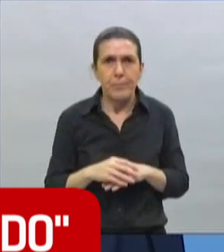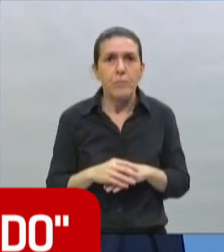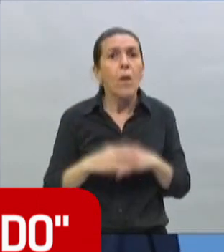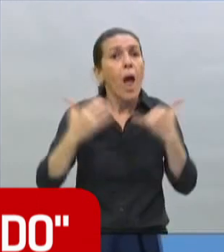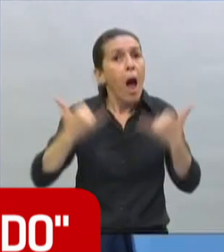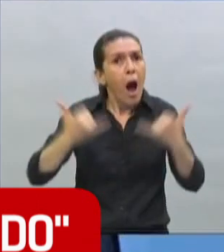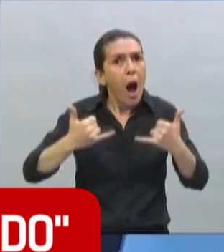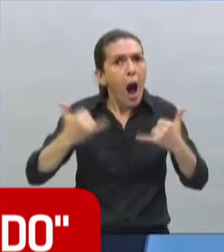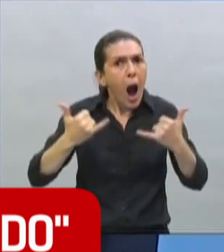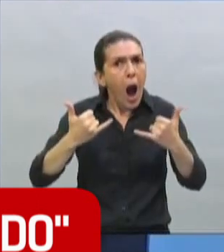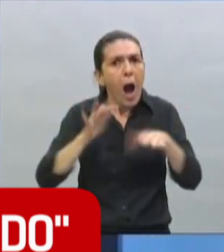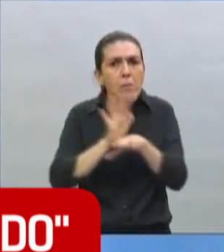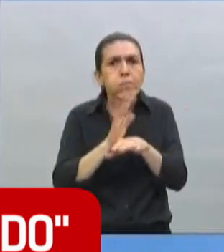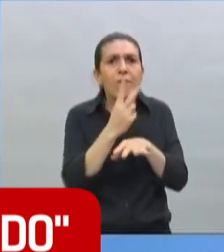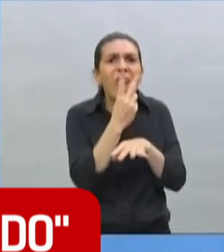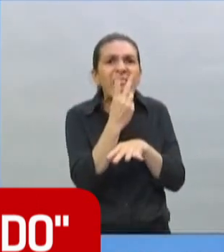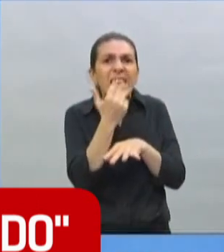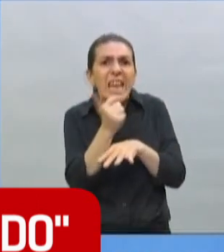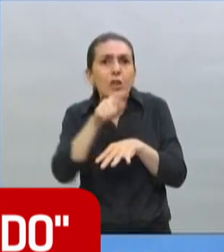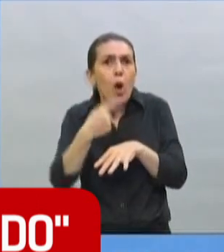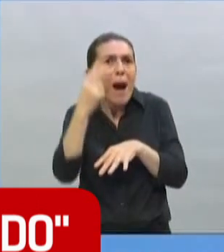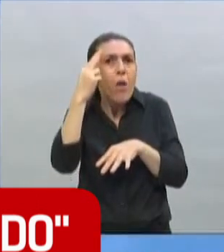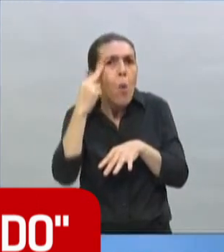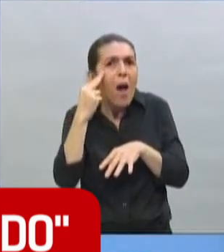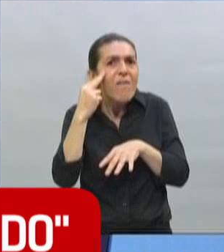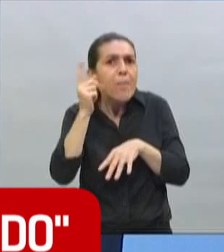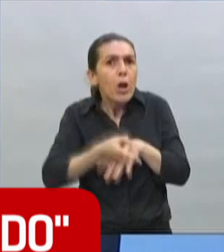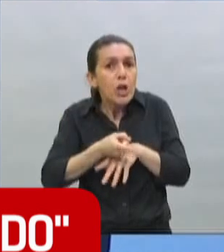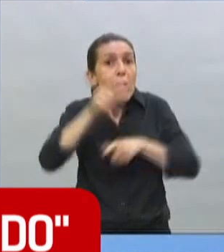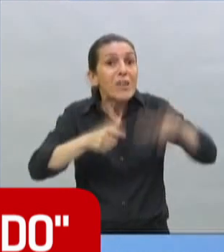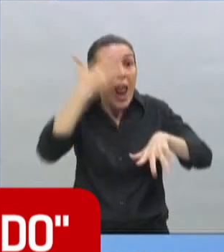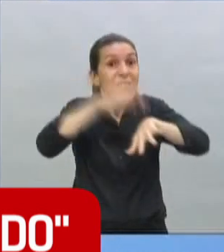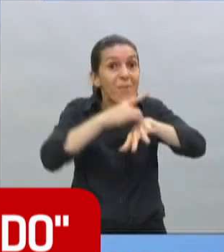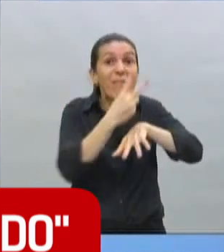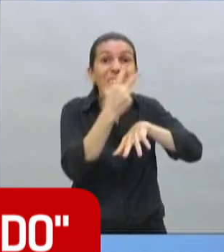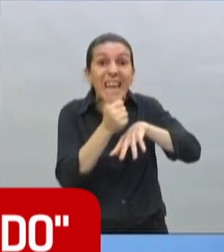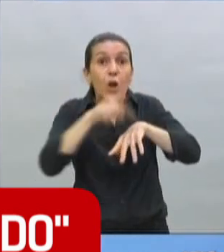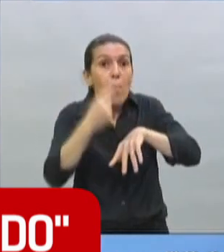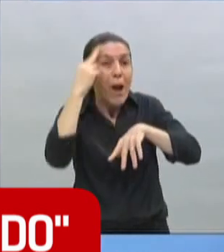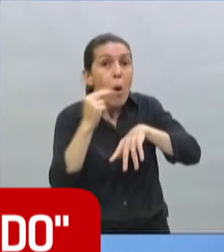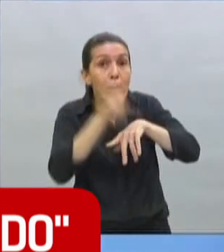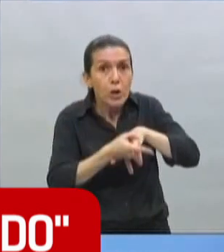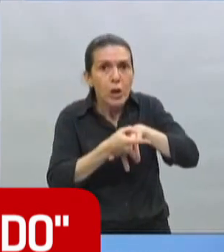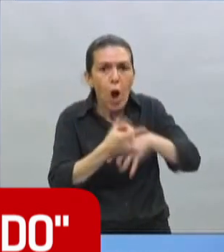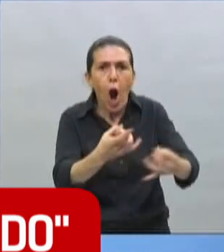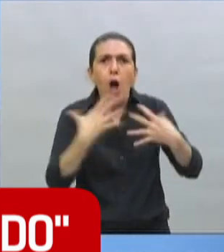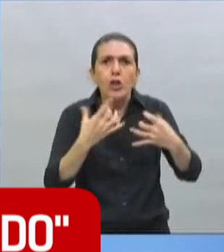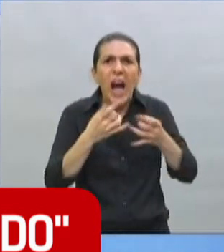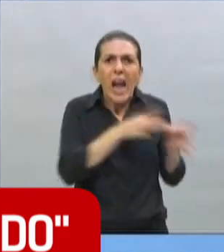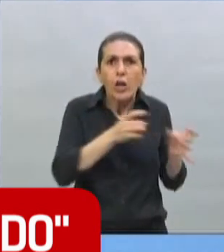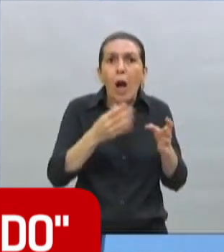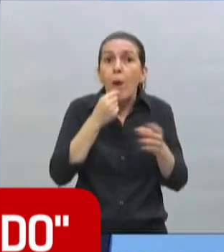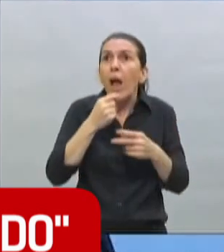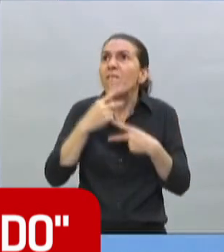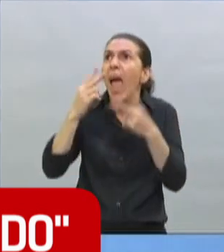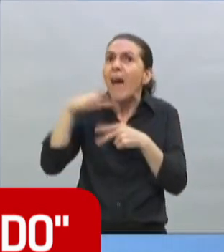Hay un 26,9% de los casos de gente que se infectó porque tuvo contacto estrecho con alguien que vino de